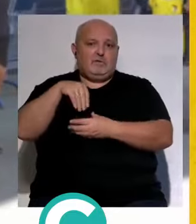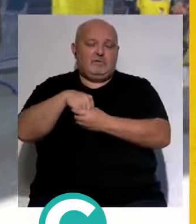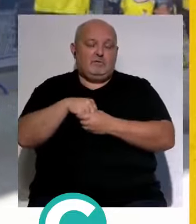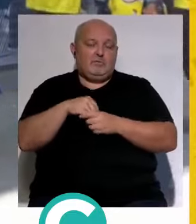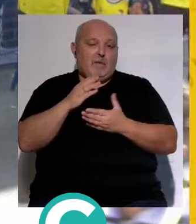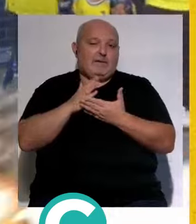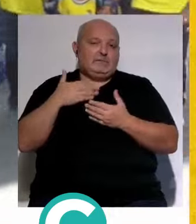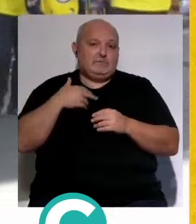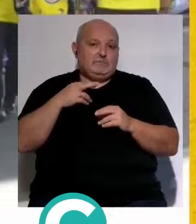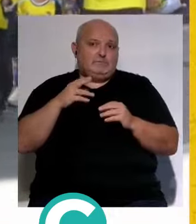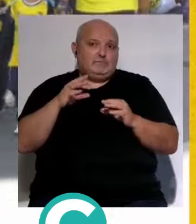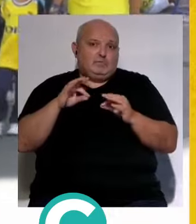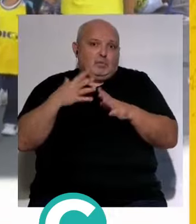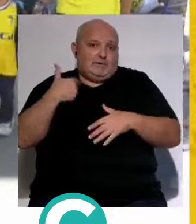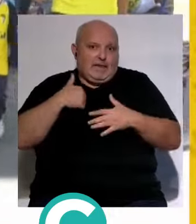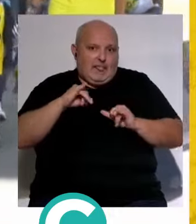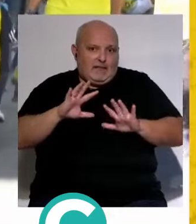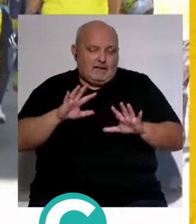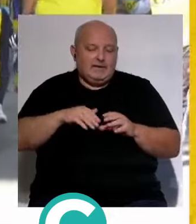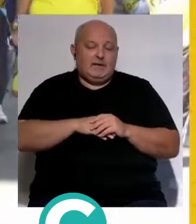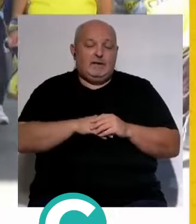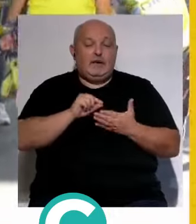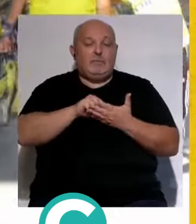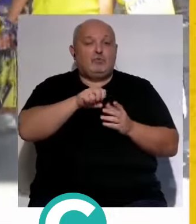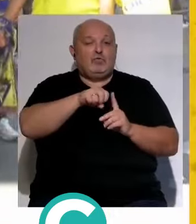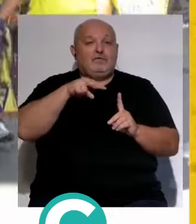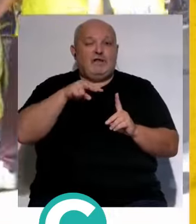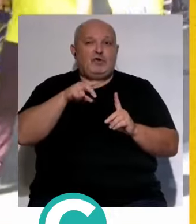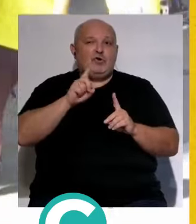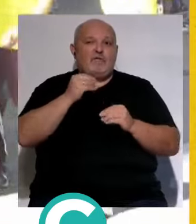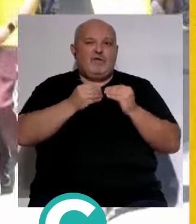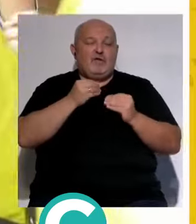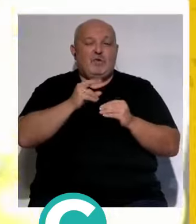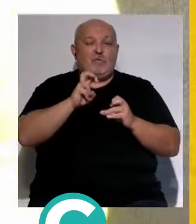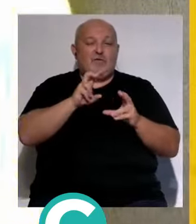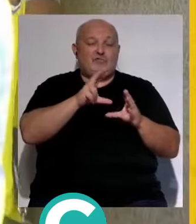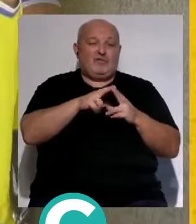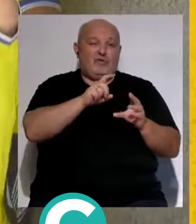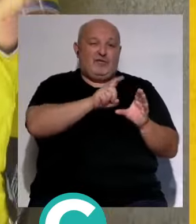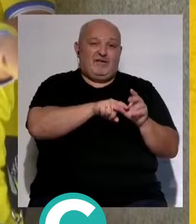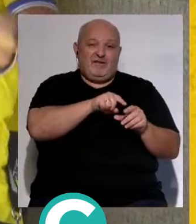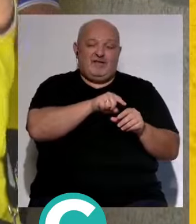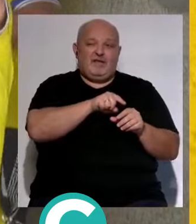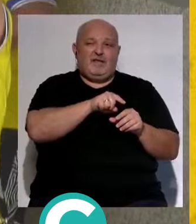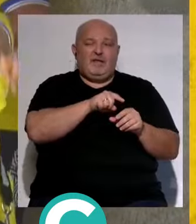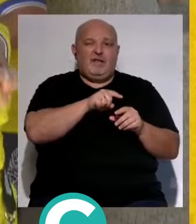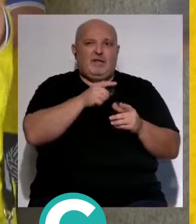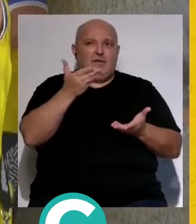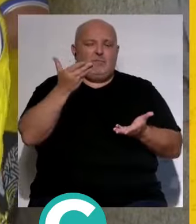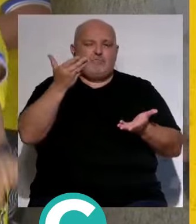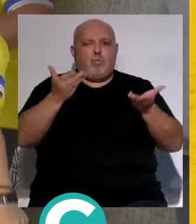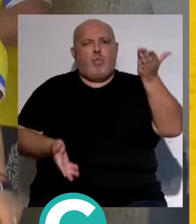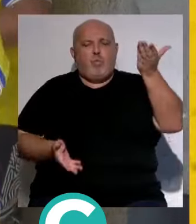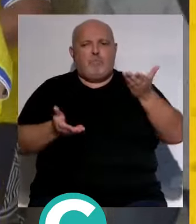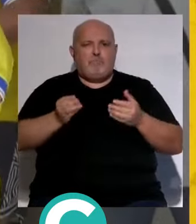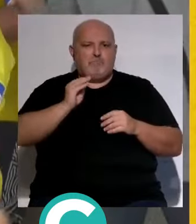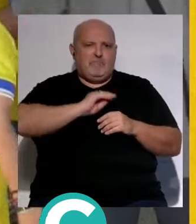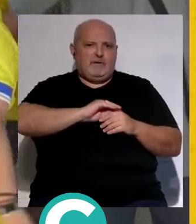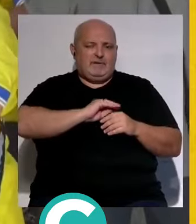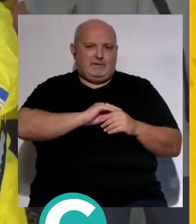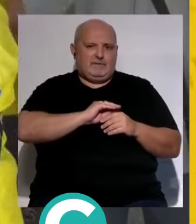suerte, pero es verdad que desde mi punto de vista no lo está haciendo bien, porque los nuevos abonados, hay una diferencia abismal